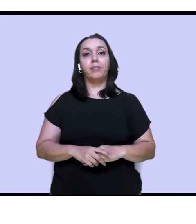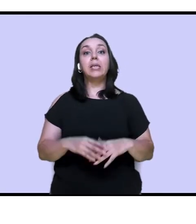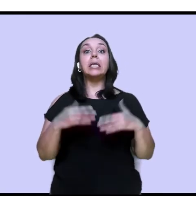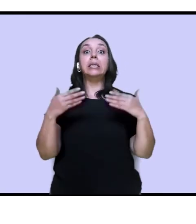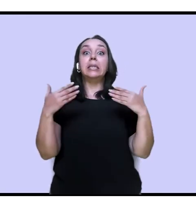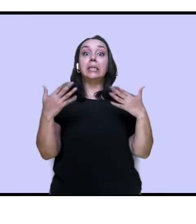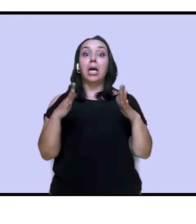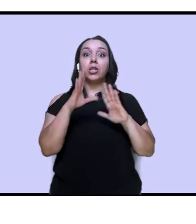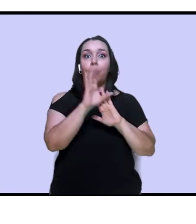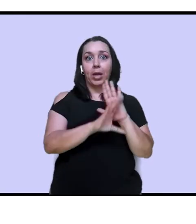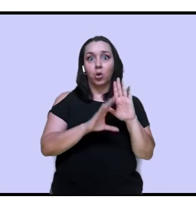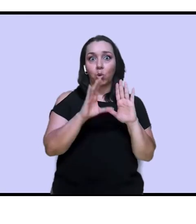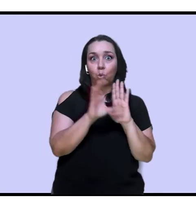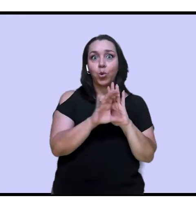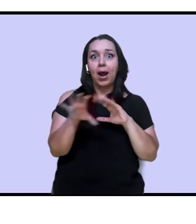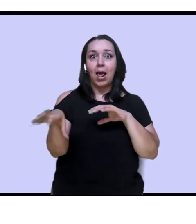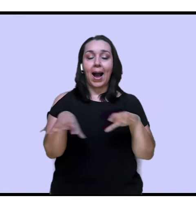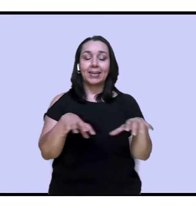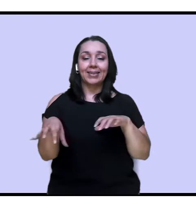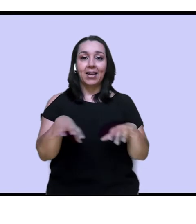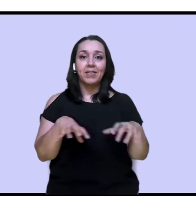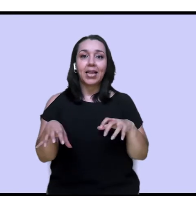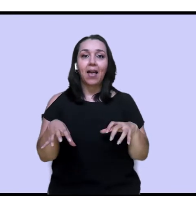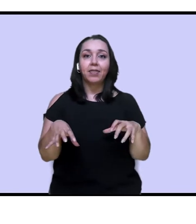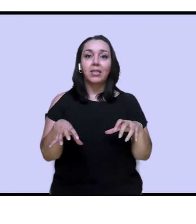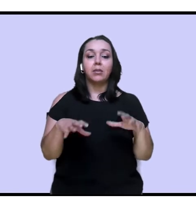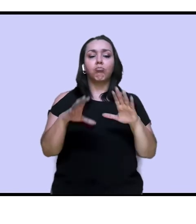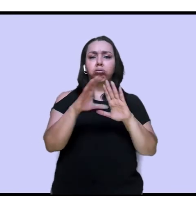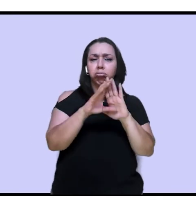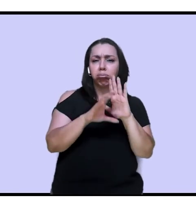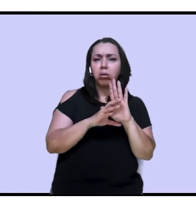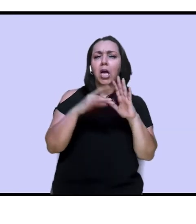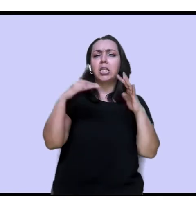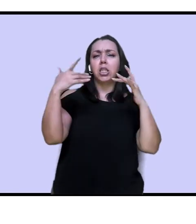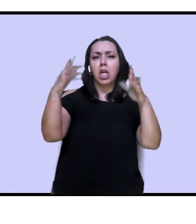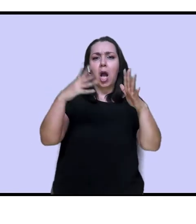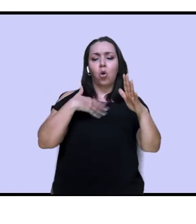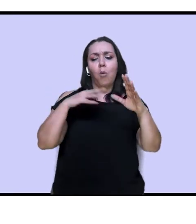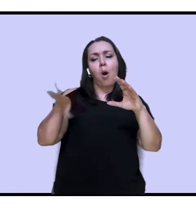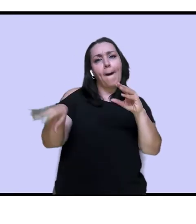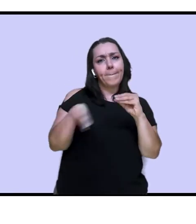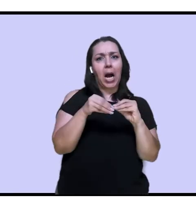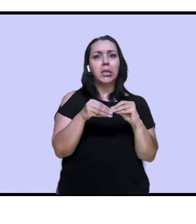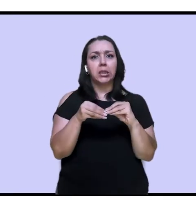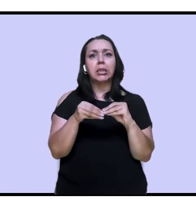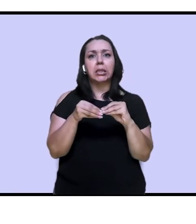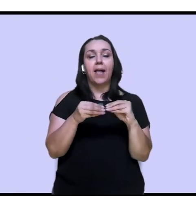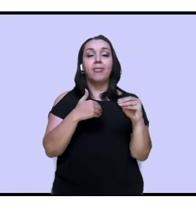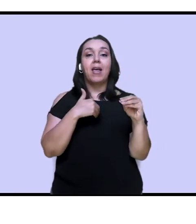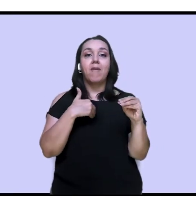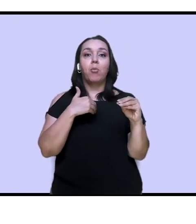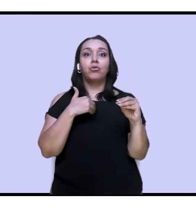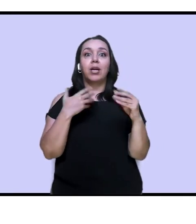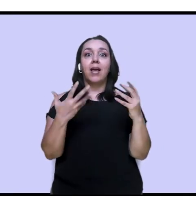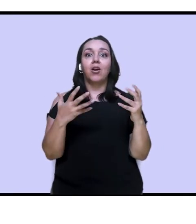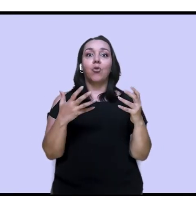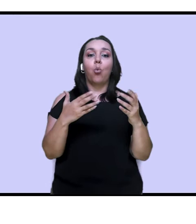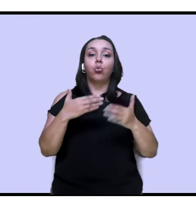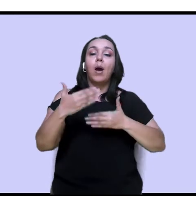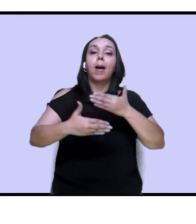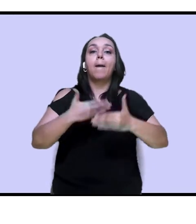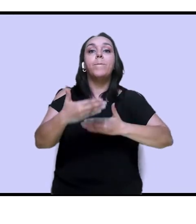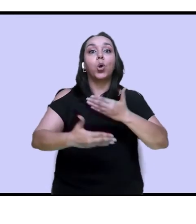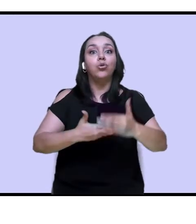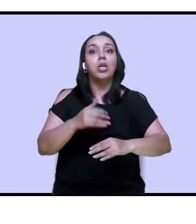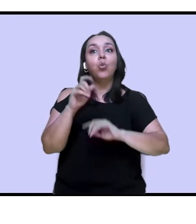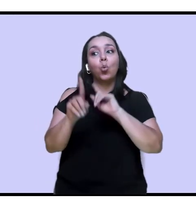desde lo co-curricular o actividades curriculares complementarias, tenemos que tener en cuenta